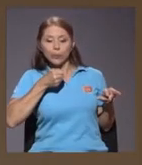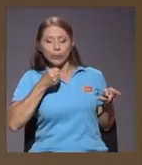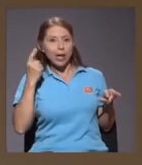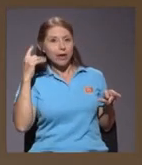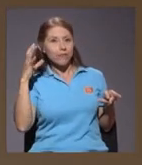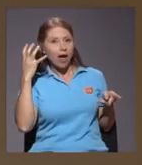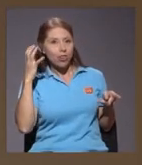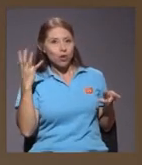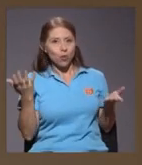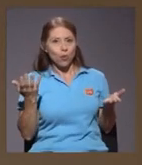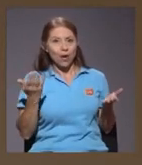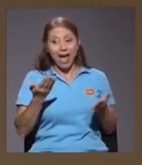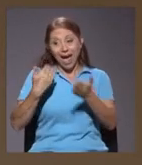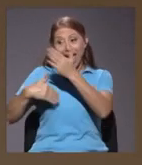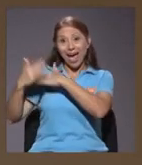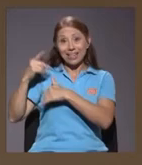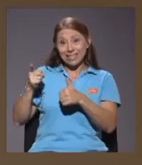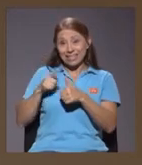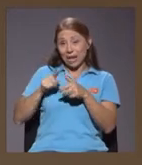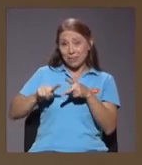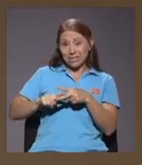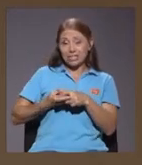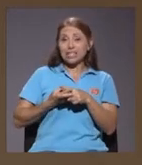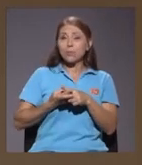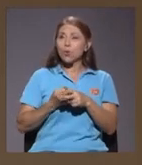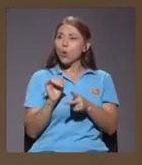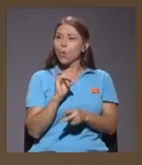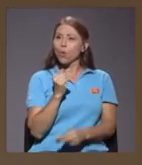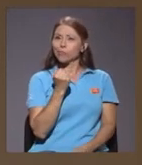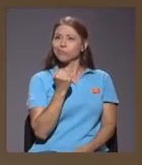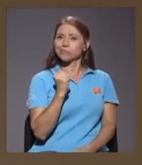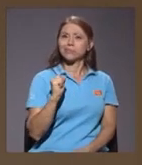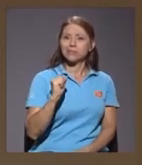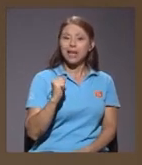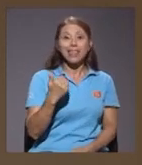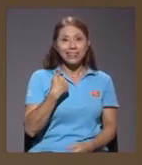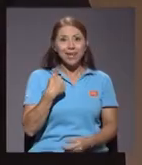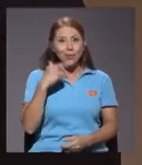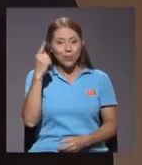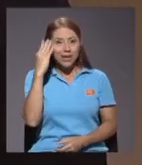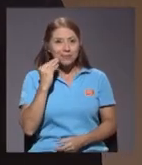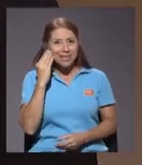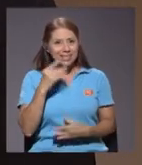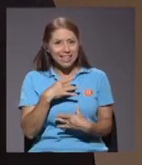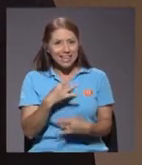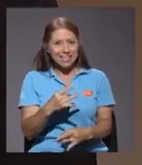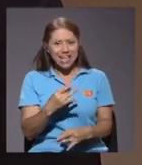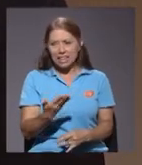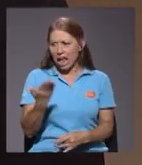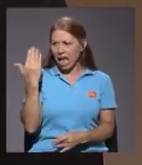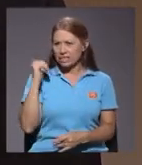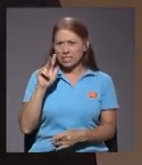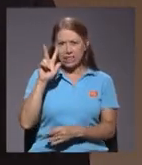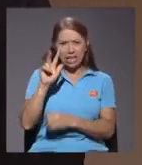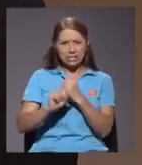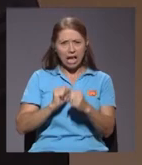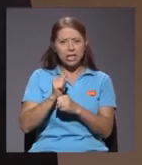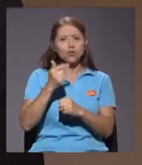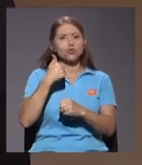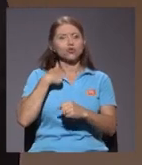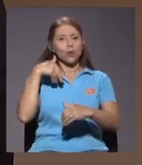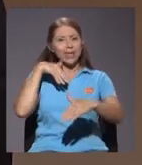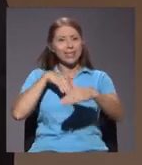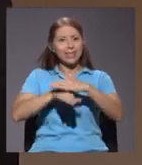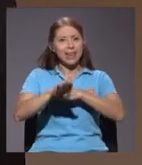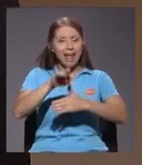existía alguna resistencia tengo no tengo ni una anécdota muy empresa muy interesante hace unos 23 años entregarla a las cuales